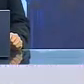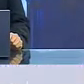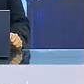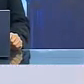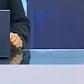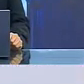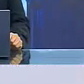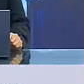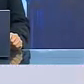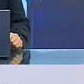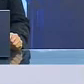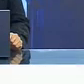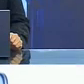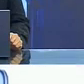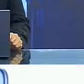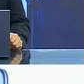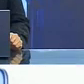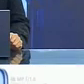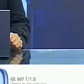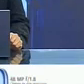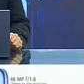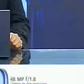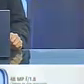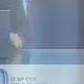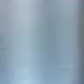-6270. Continuamos con más.